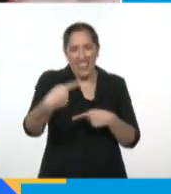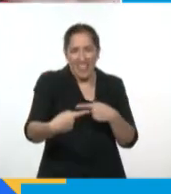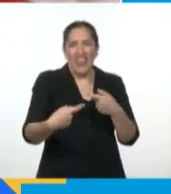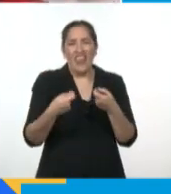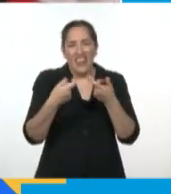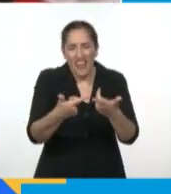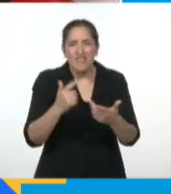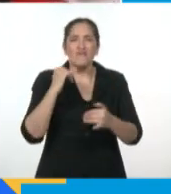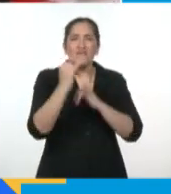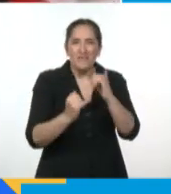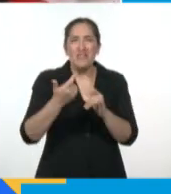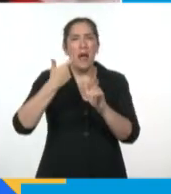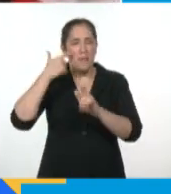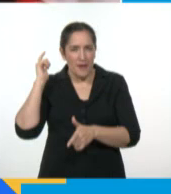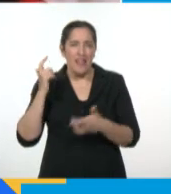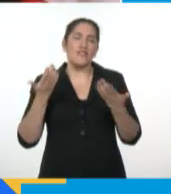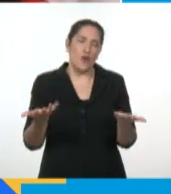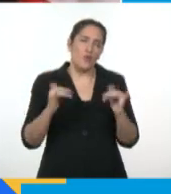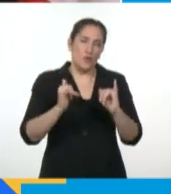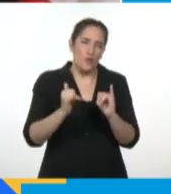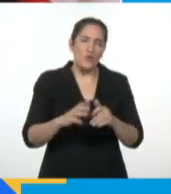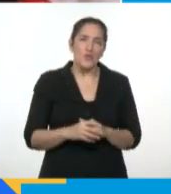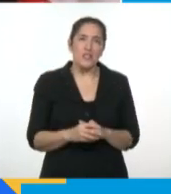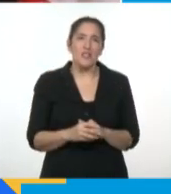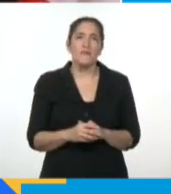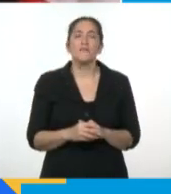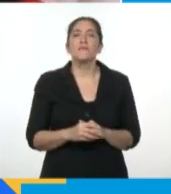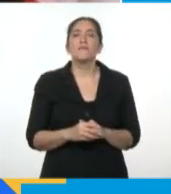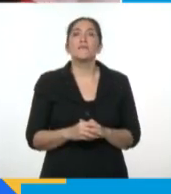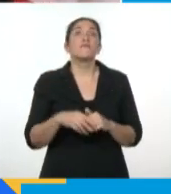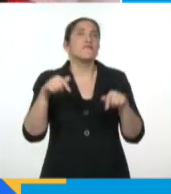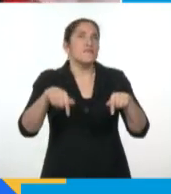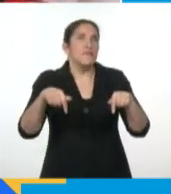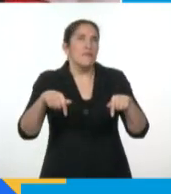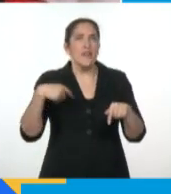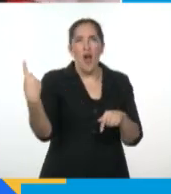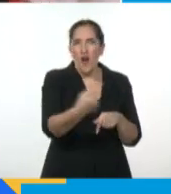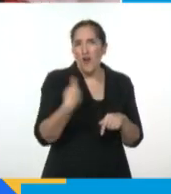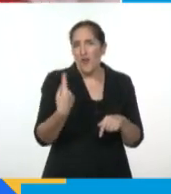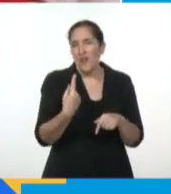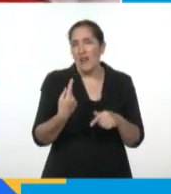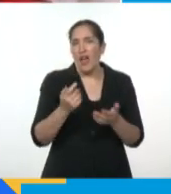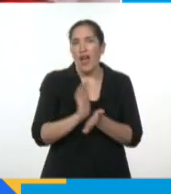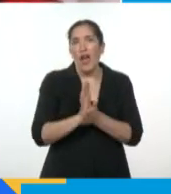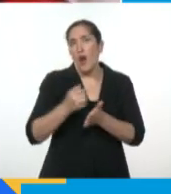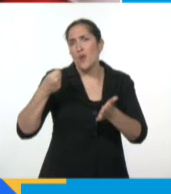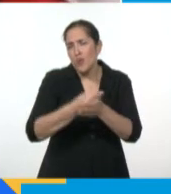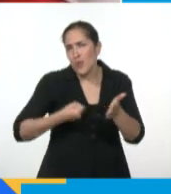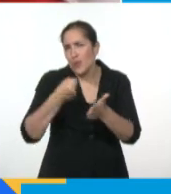un poco, obviamente, en estas dimensiones en las que estamos colocadas, la larga lucha por